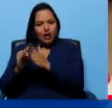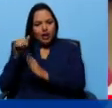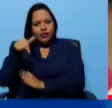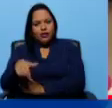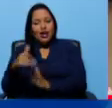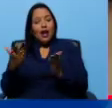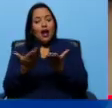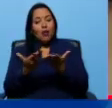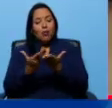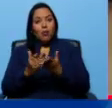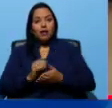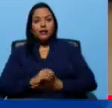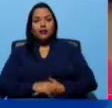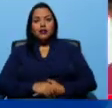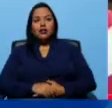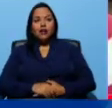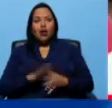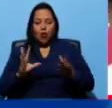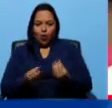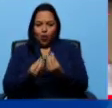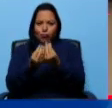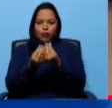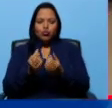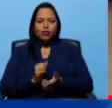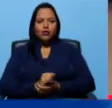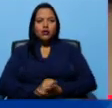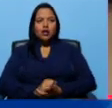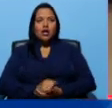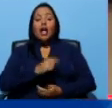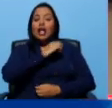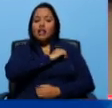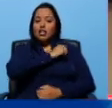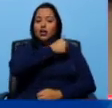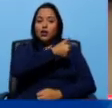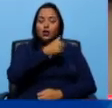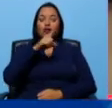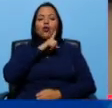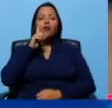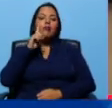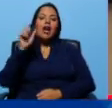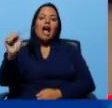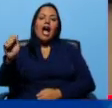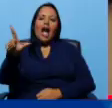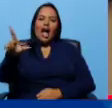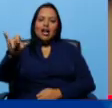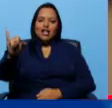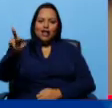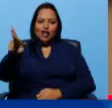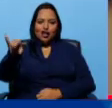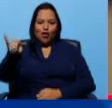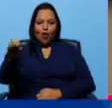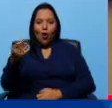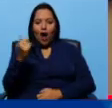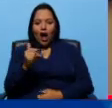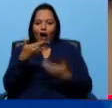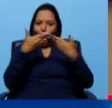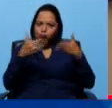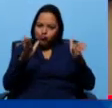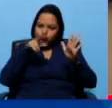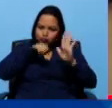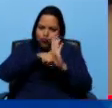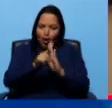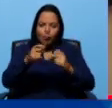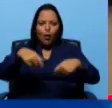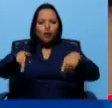complejo educativo, de la mano con el director Alirio, quien nos ha abierto las puertas a